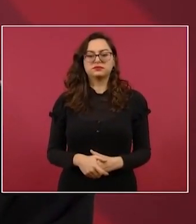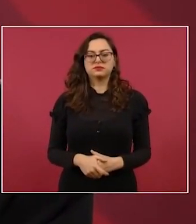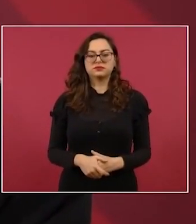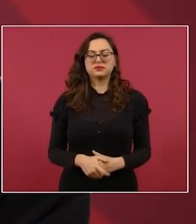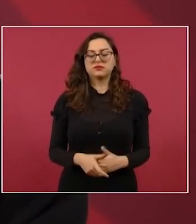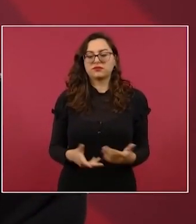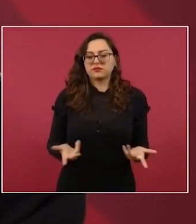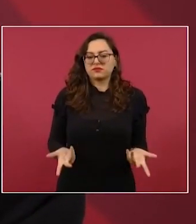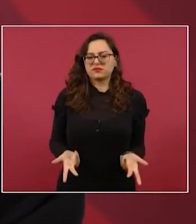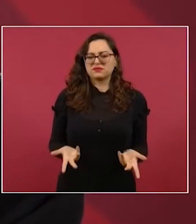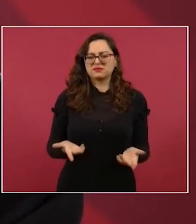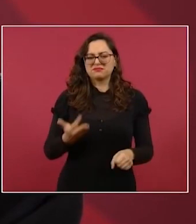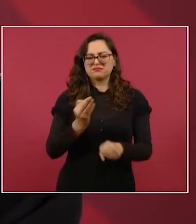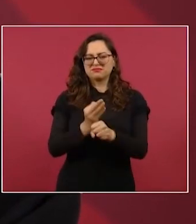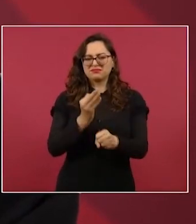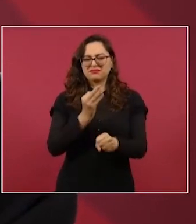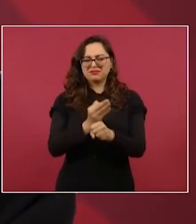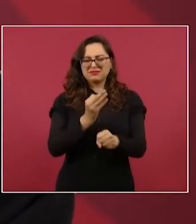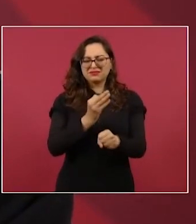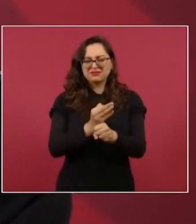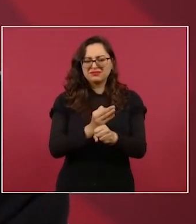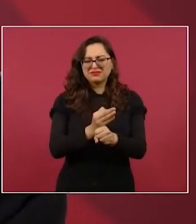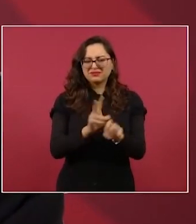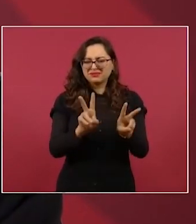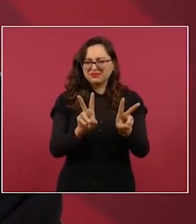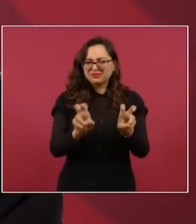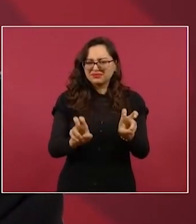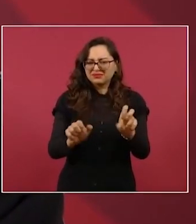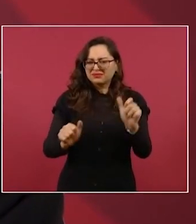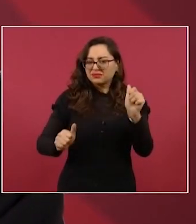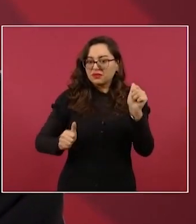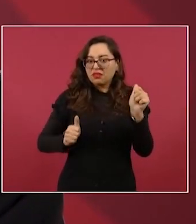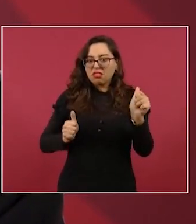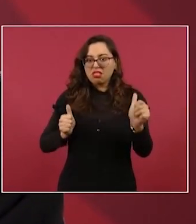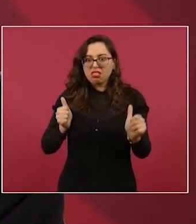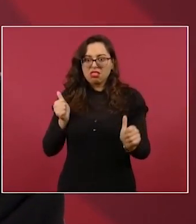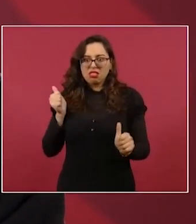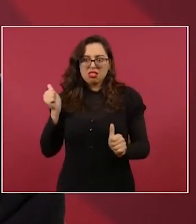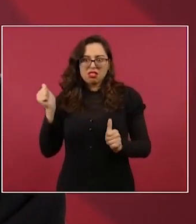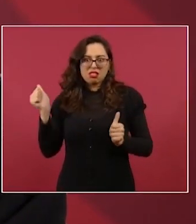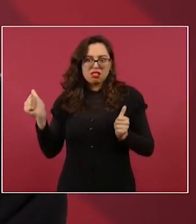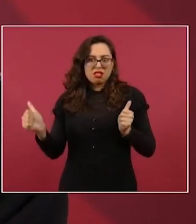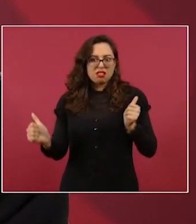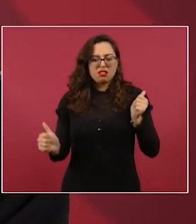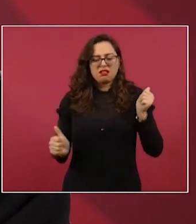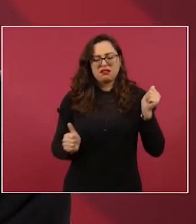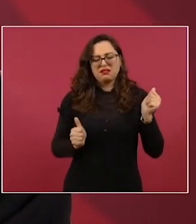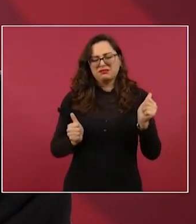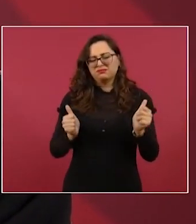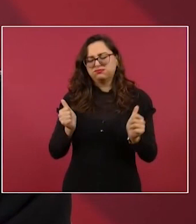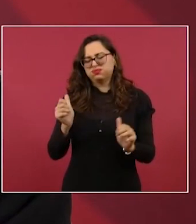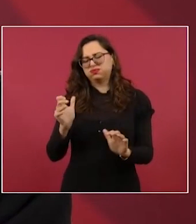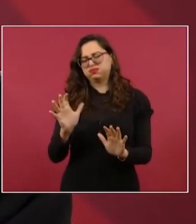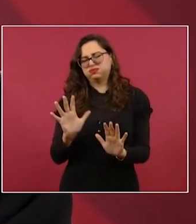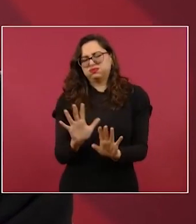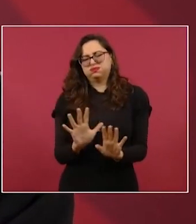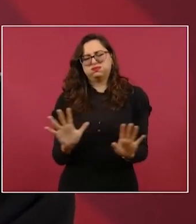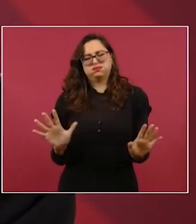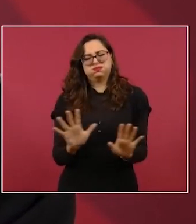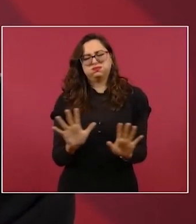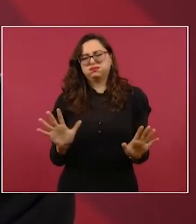violencia, divide y no une. Y en fin, todos esos datos que son otros